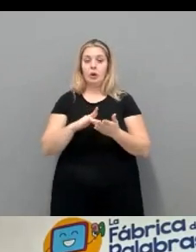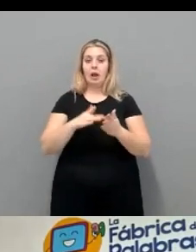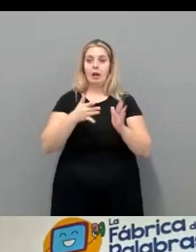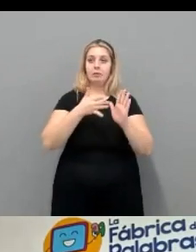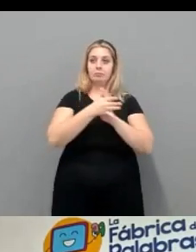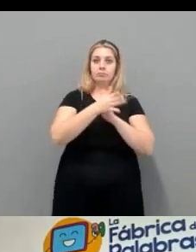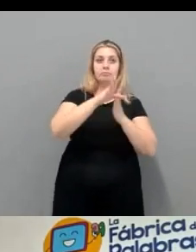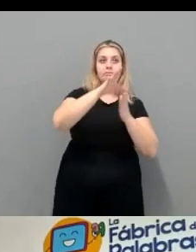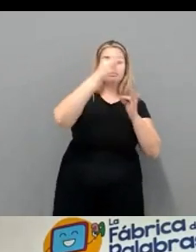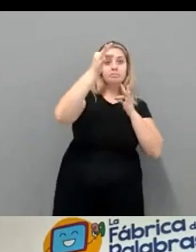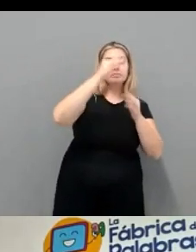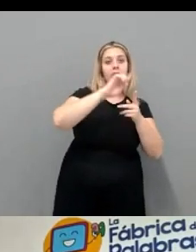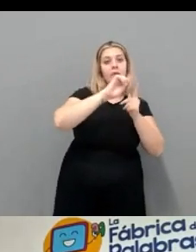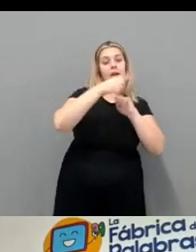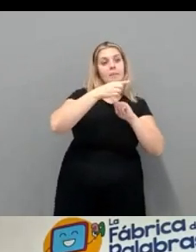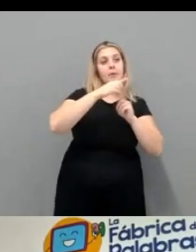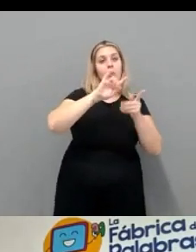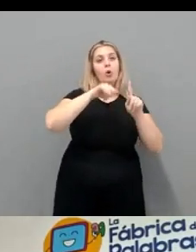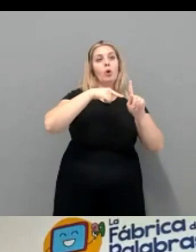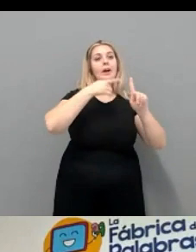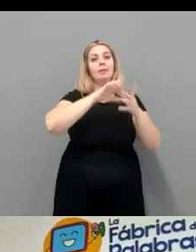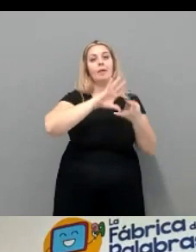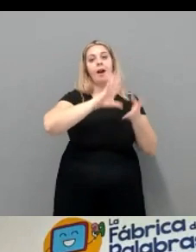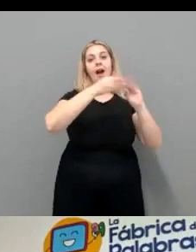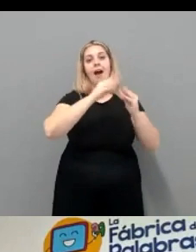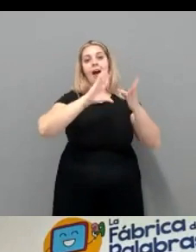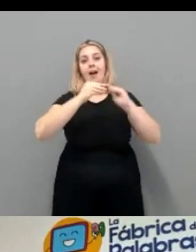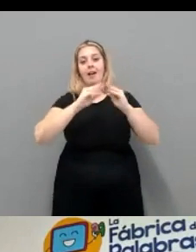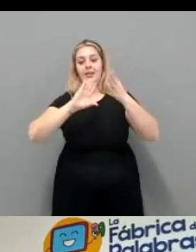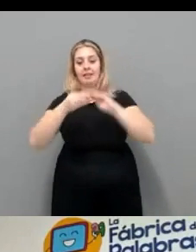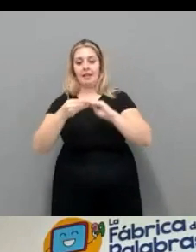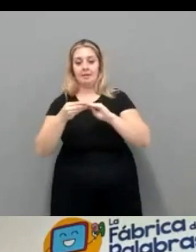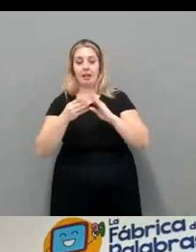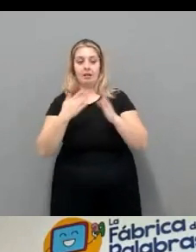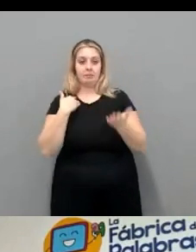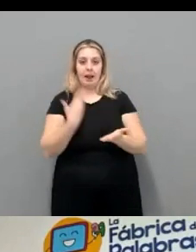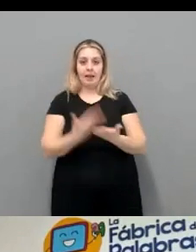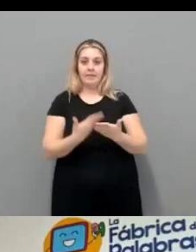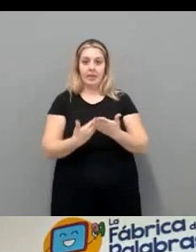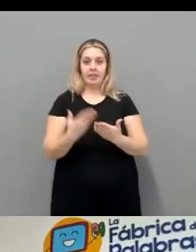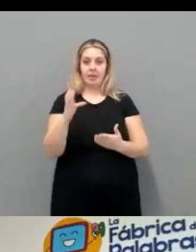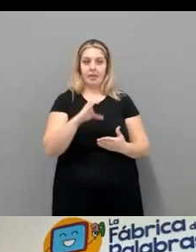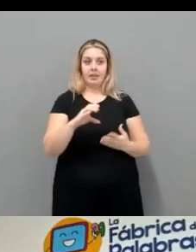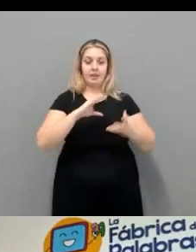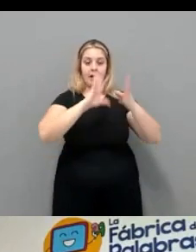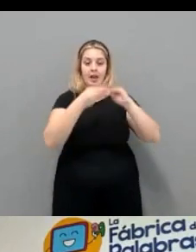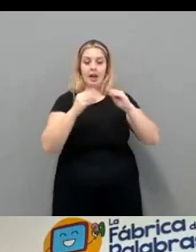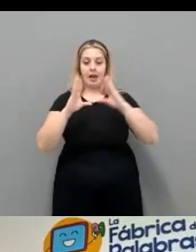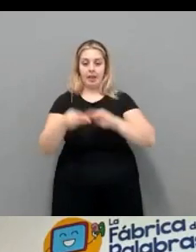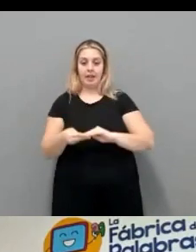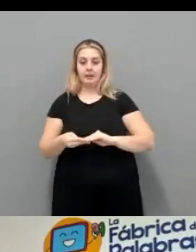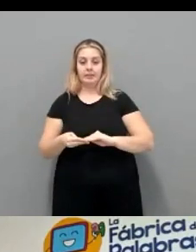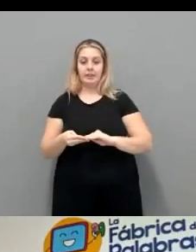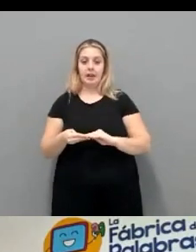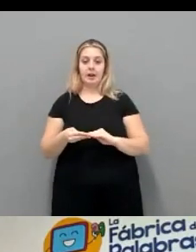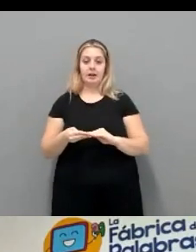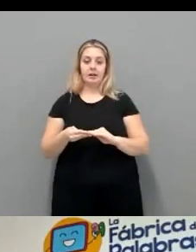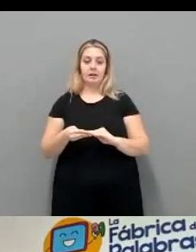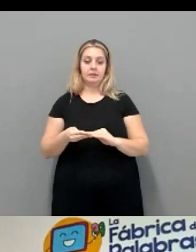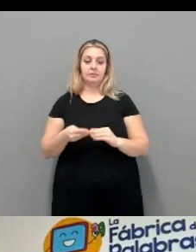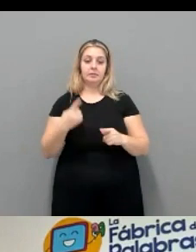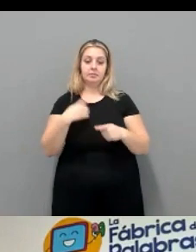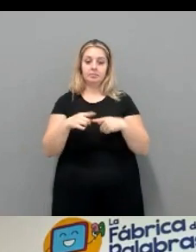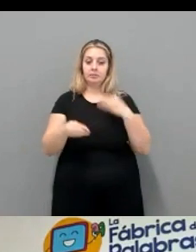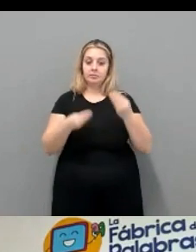o ligeros cambios para irse adaptando a la evidencia que acompañaba, ¿no? O a las buenas prácticas